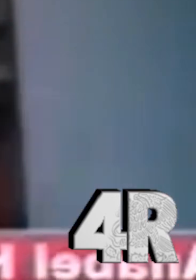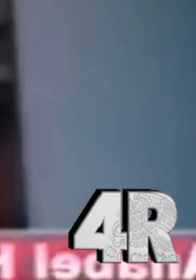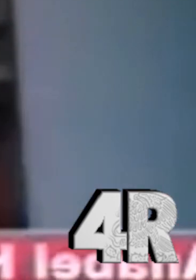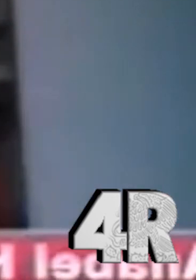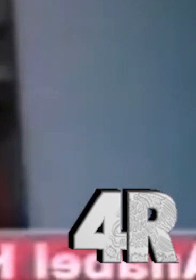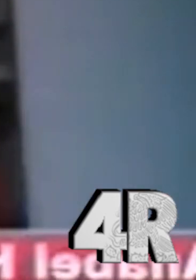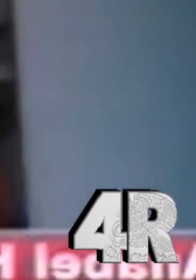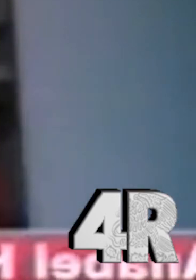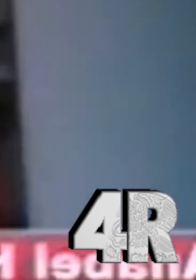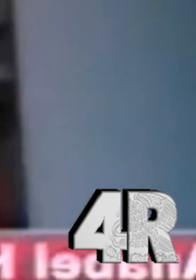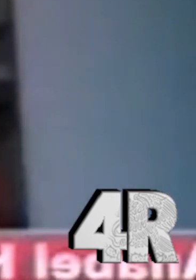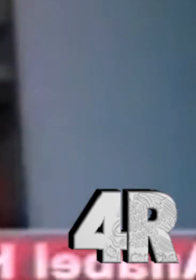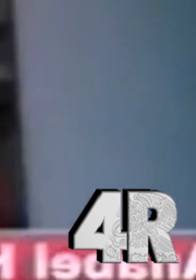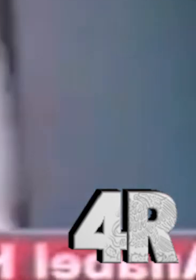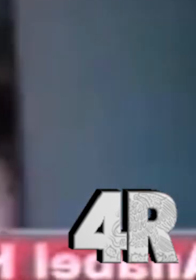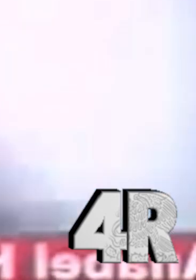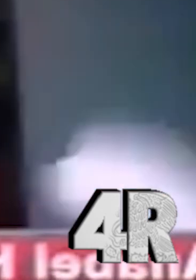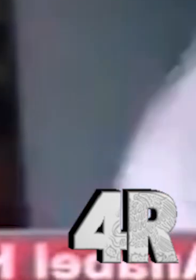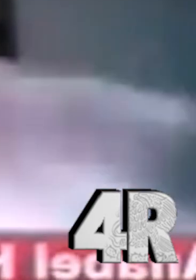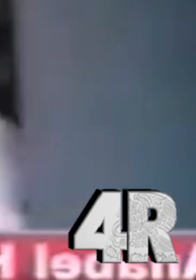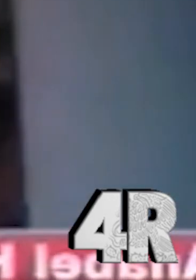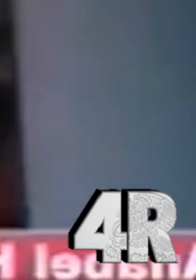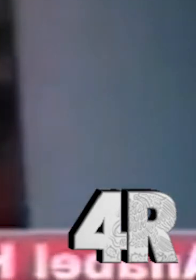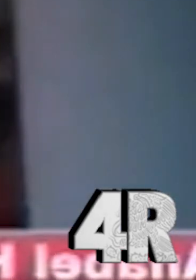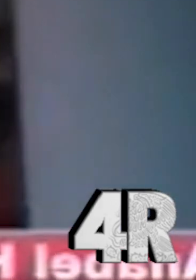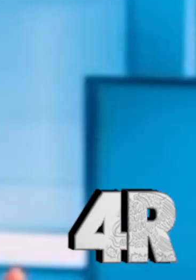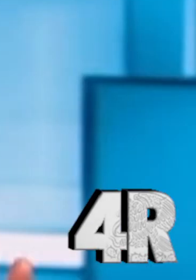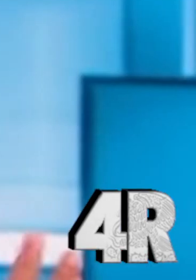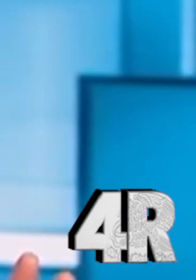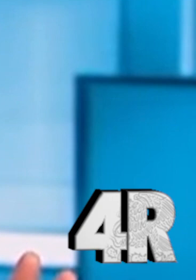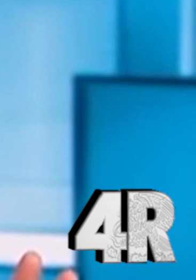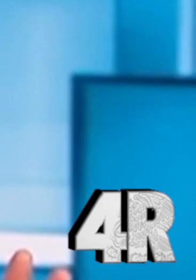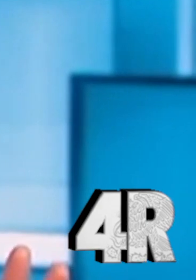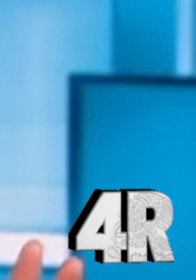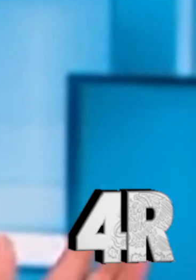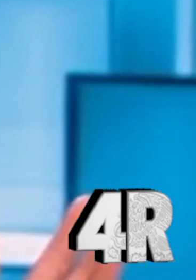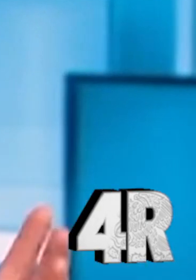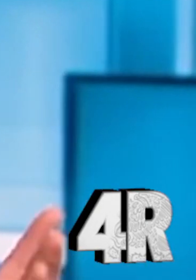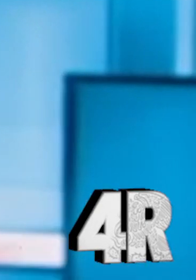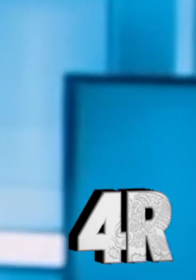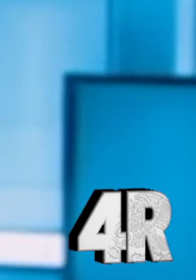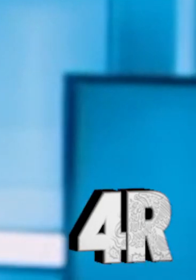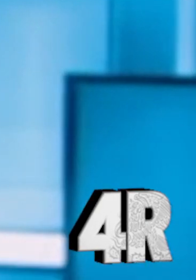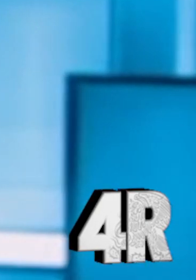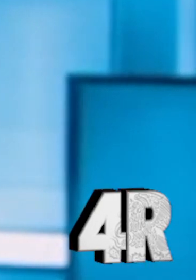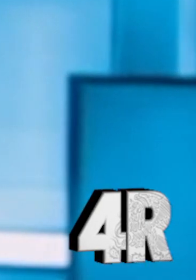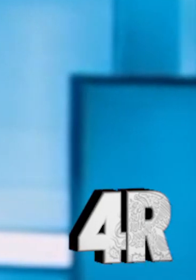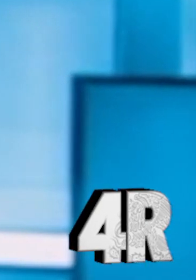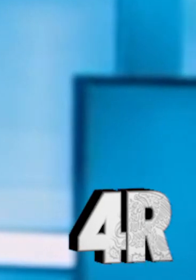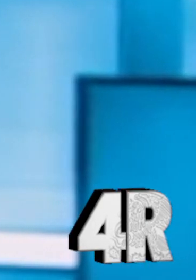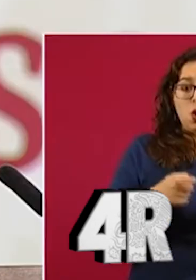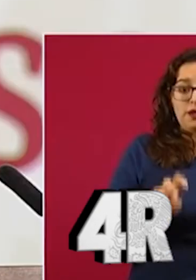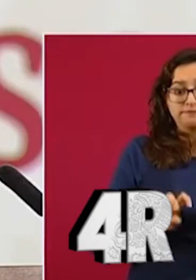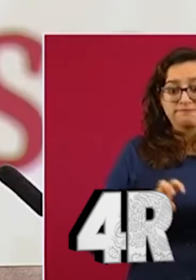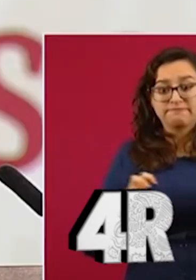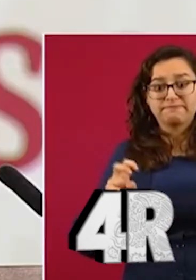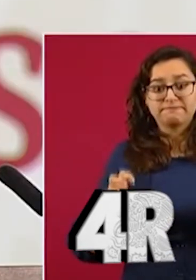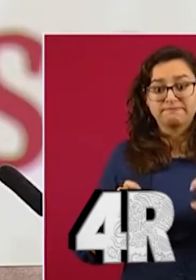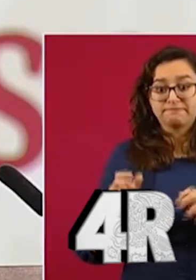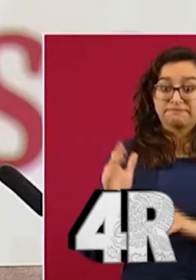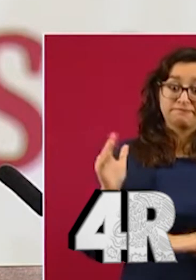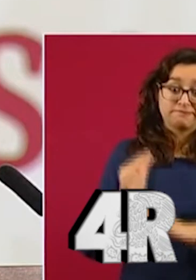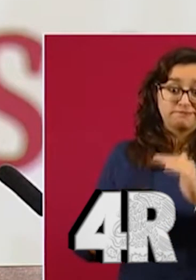para que diferentes organizaciones criminales puedan lavar su dinero a través del banco de méxico simplemente